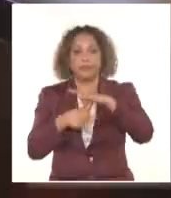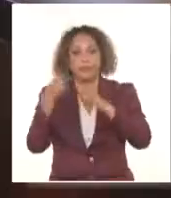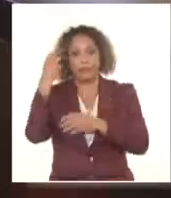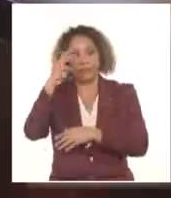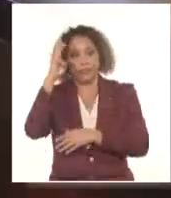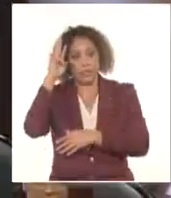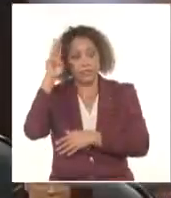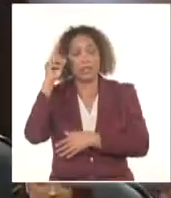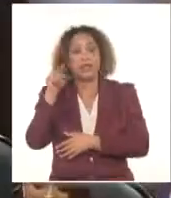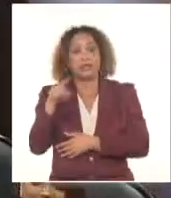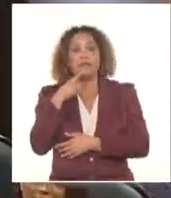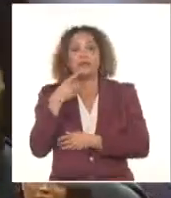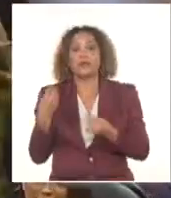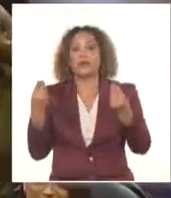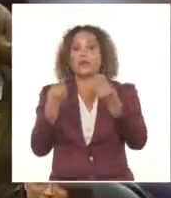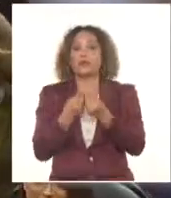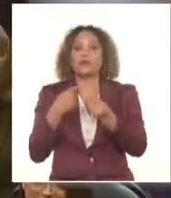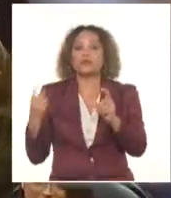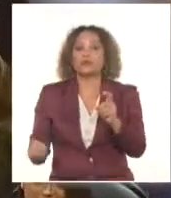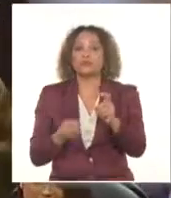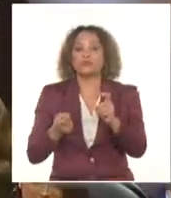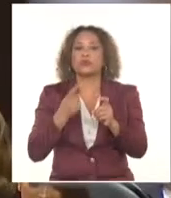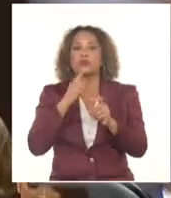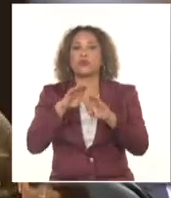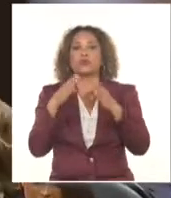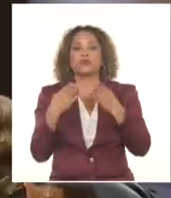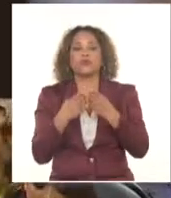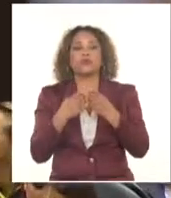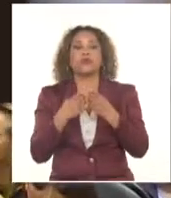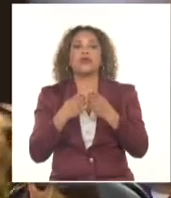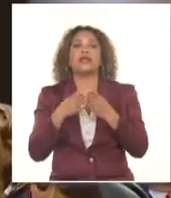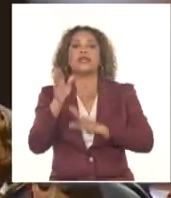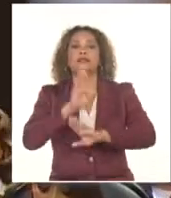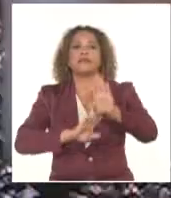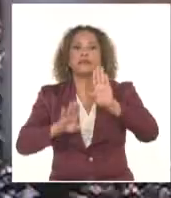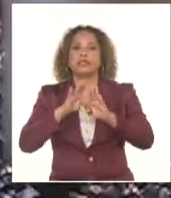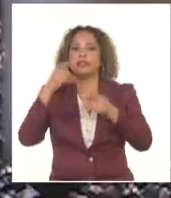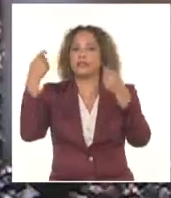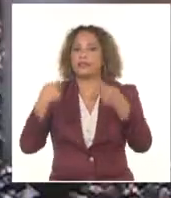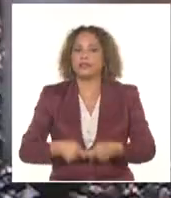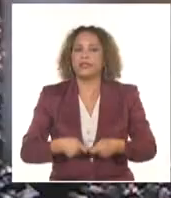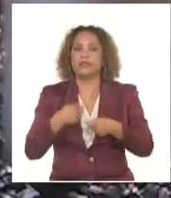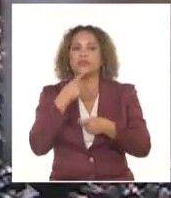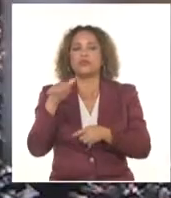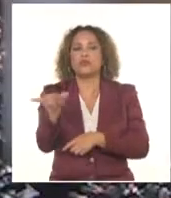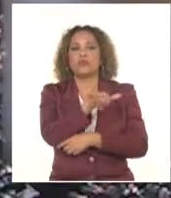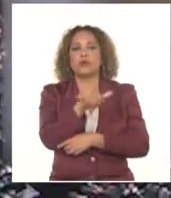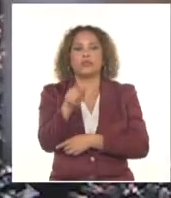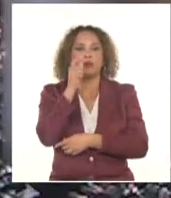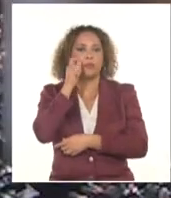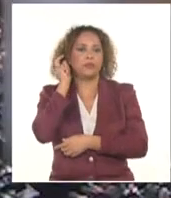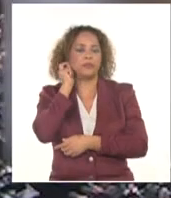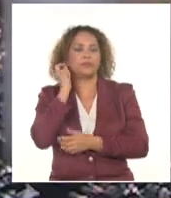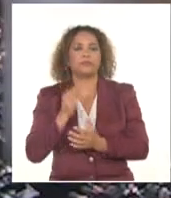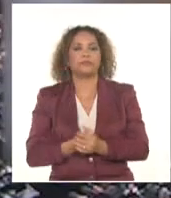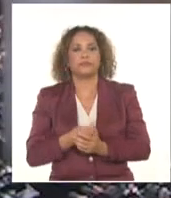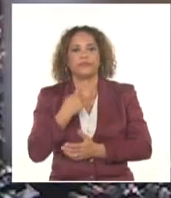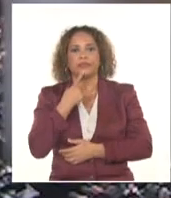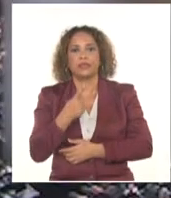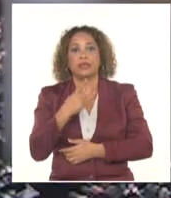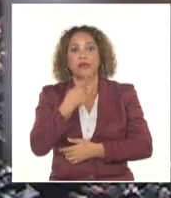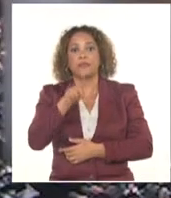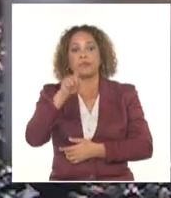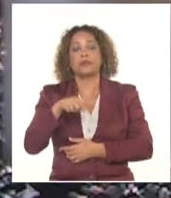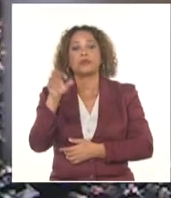constante por el acceso de todos a todos los derechos y la igualdad de género primero de octubre del